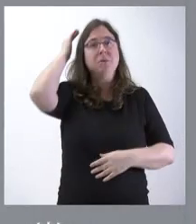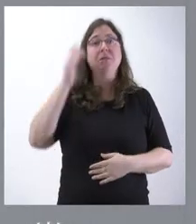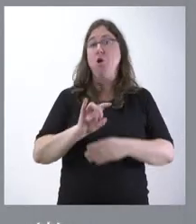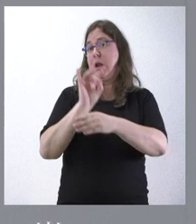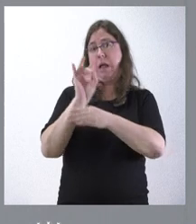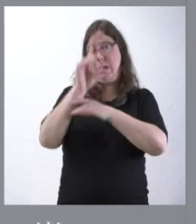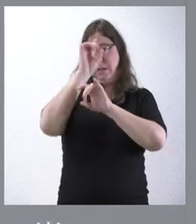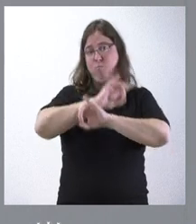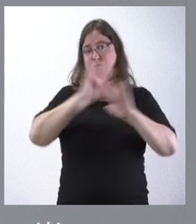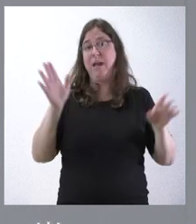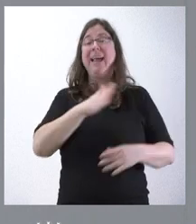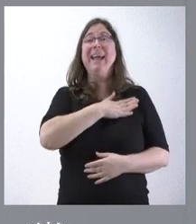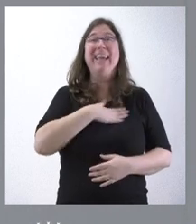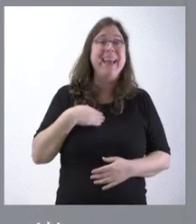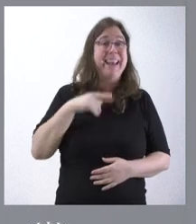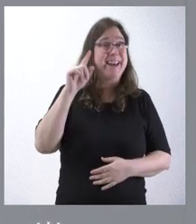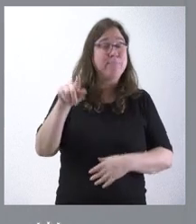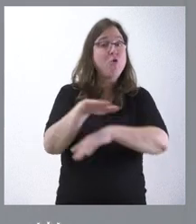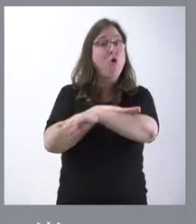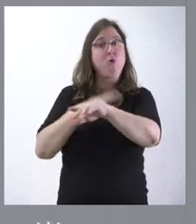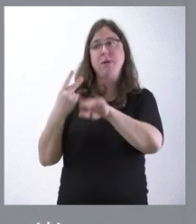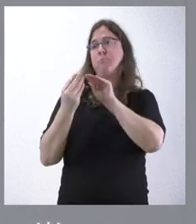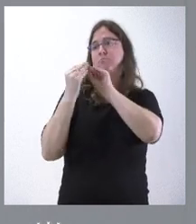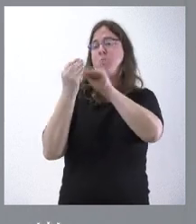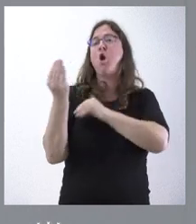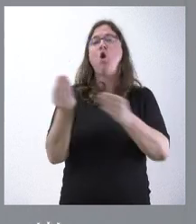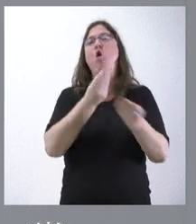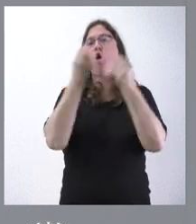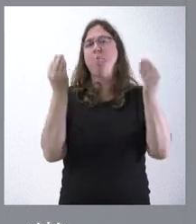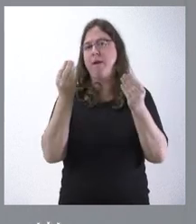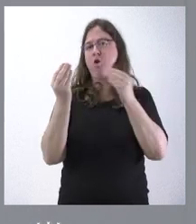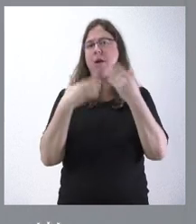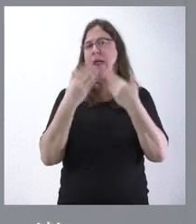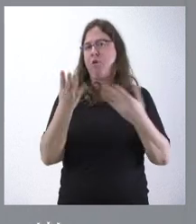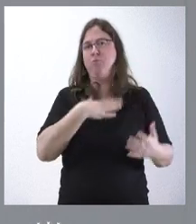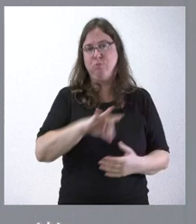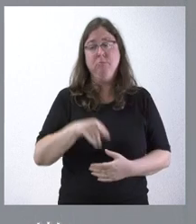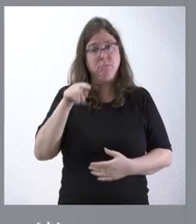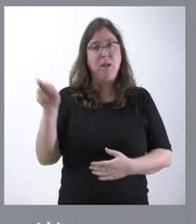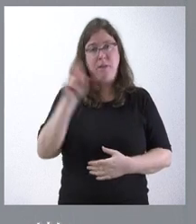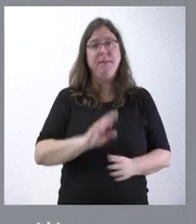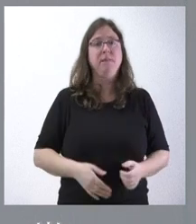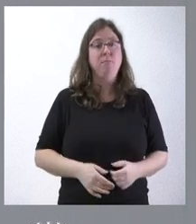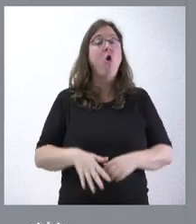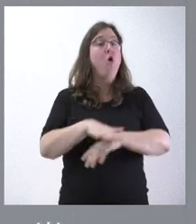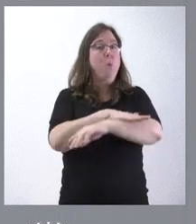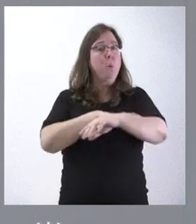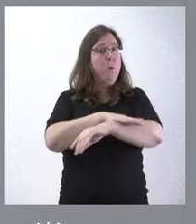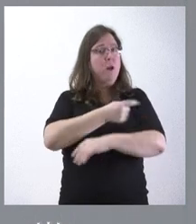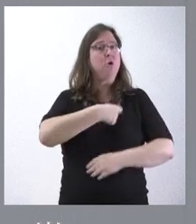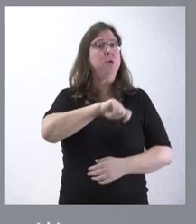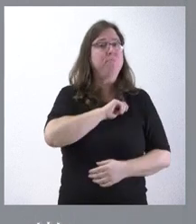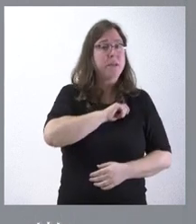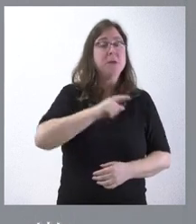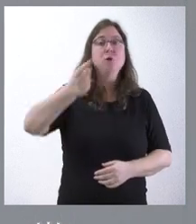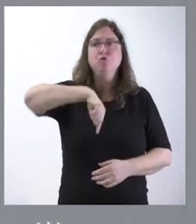muy clara nosotros queremos tener con el gobierno de España la mejor relación institucional posible y la reiteramos desde aquí es el gobierno de España nosotros